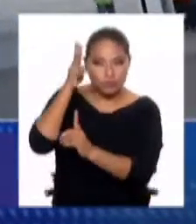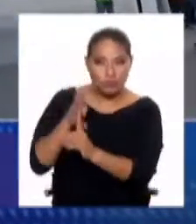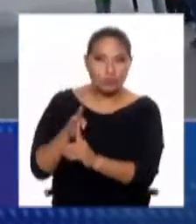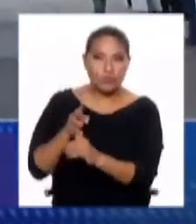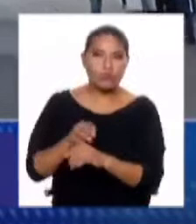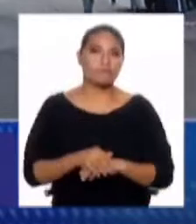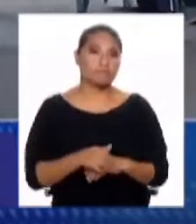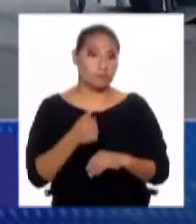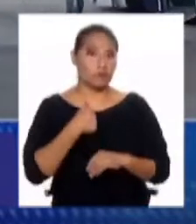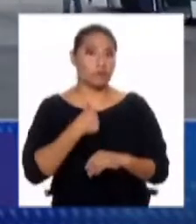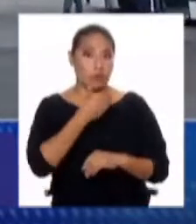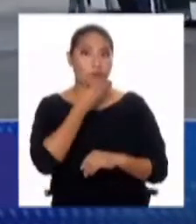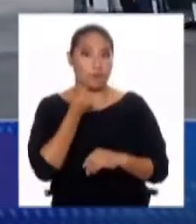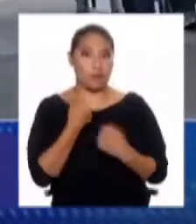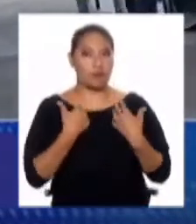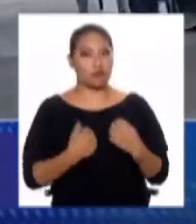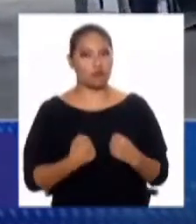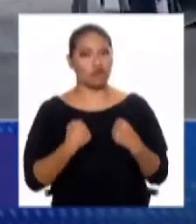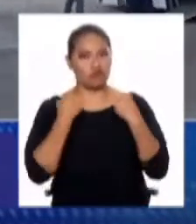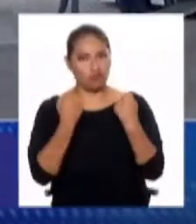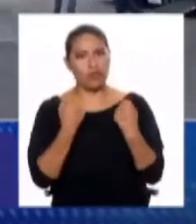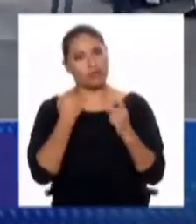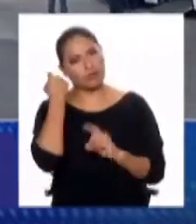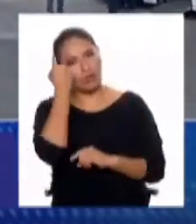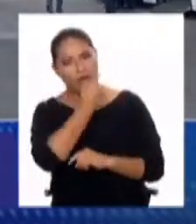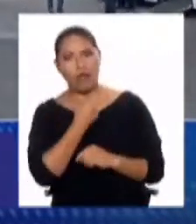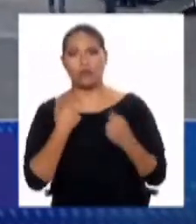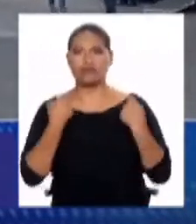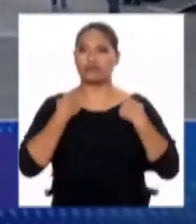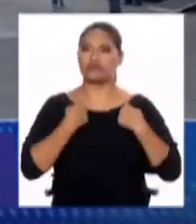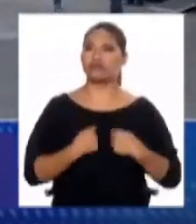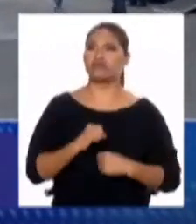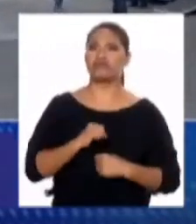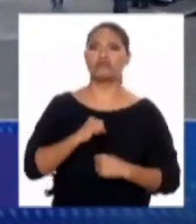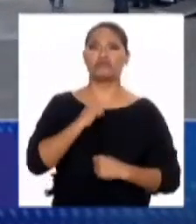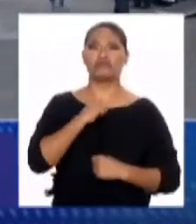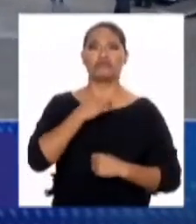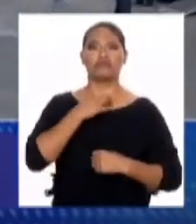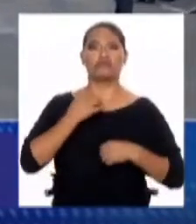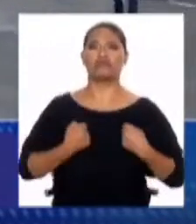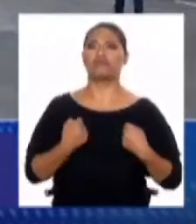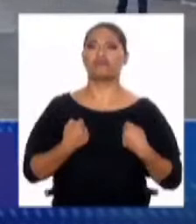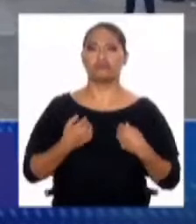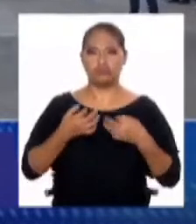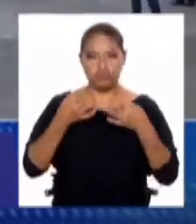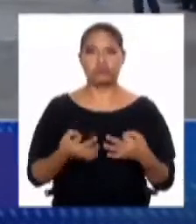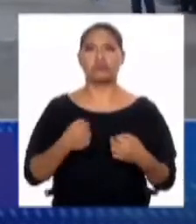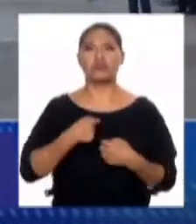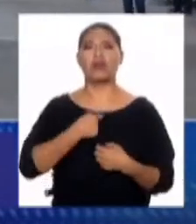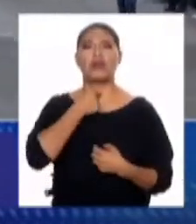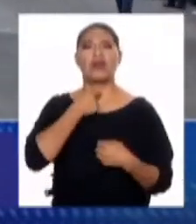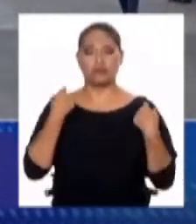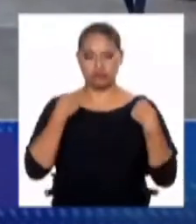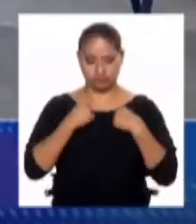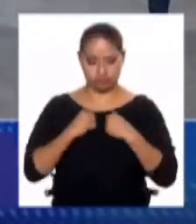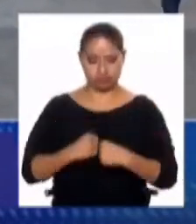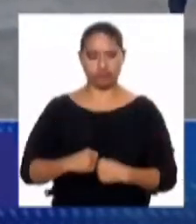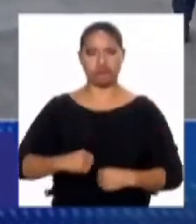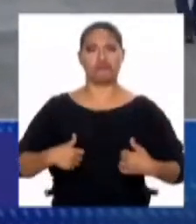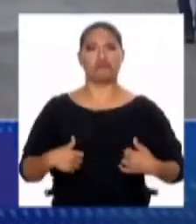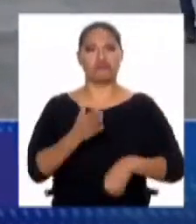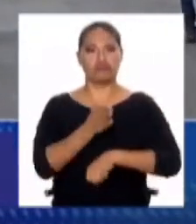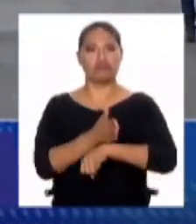habría preferido recibir un Toledo vestido como un expresidente. Saco, corbata, terno,